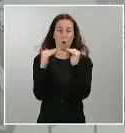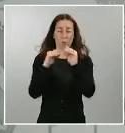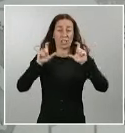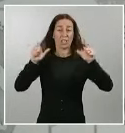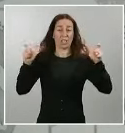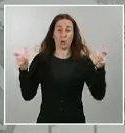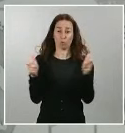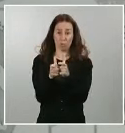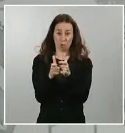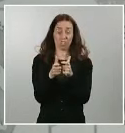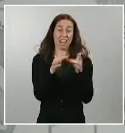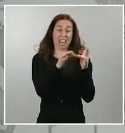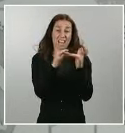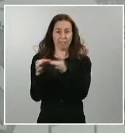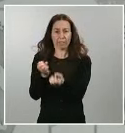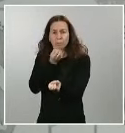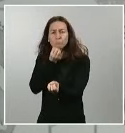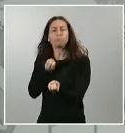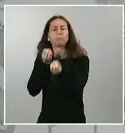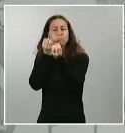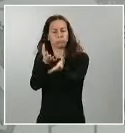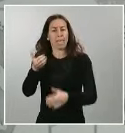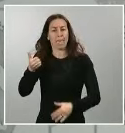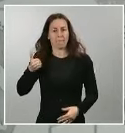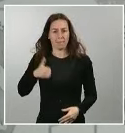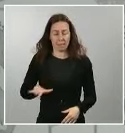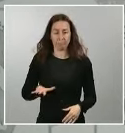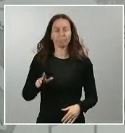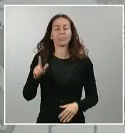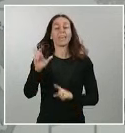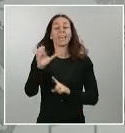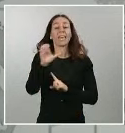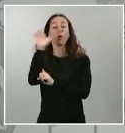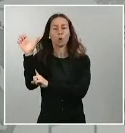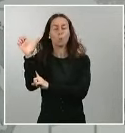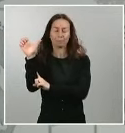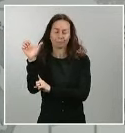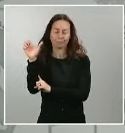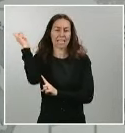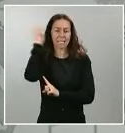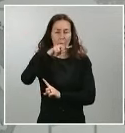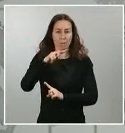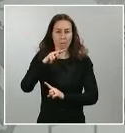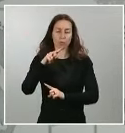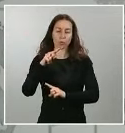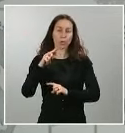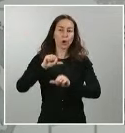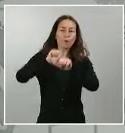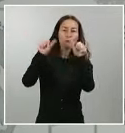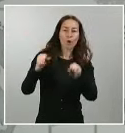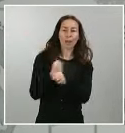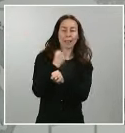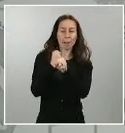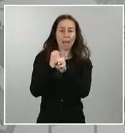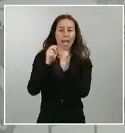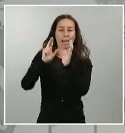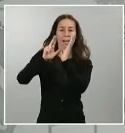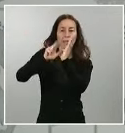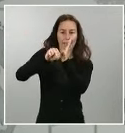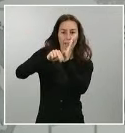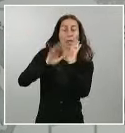se ha dicho, es cierto, es lenta, pero es segura. Tiene mecanismos demasiado pesados de decisión porque